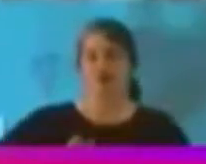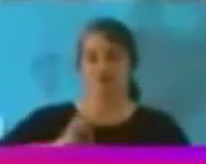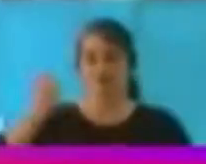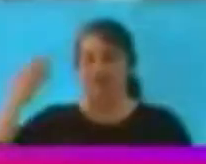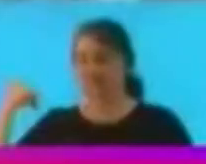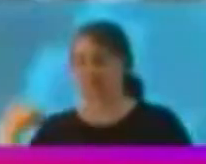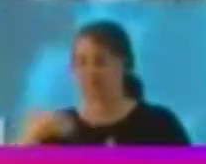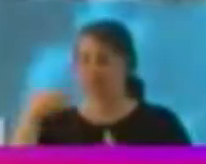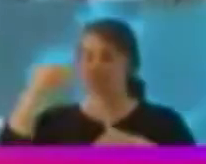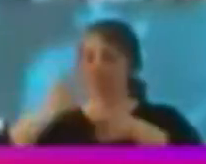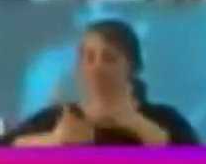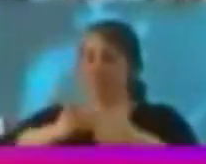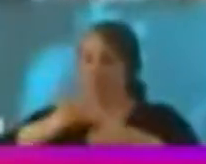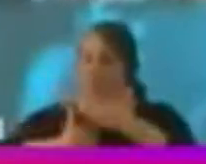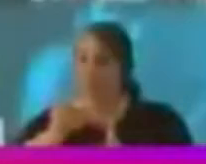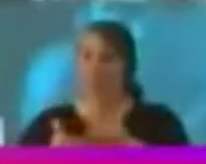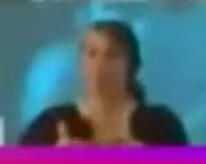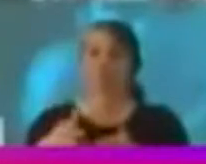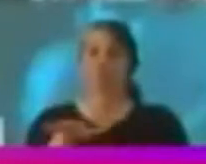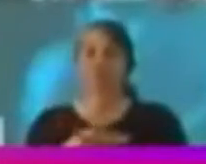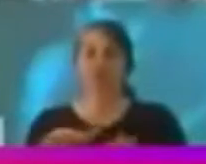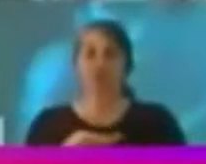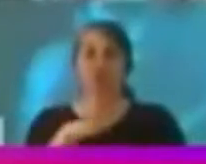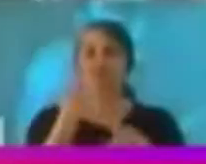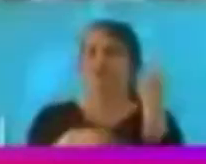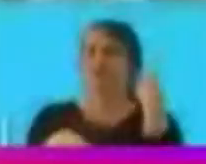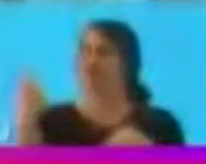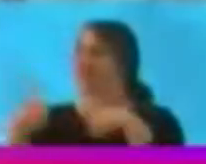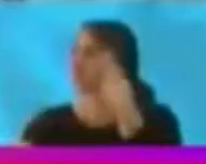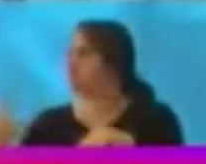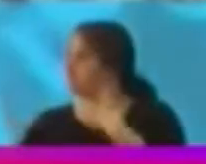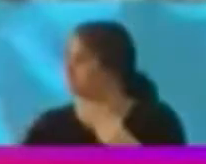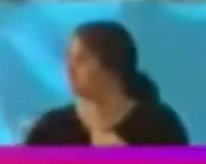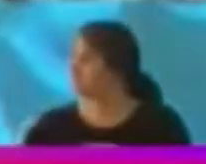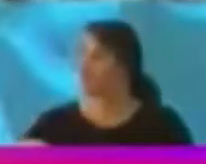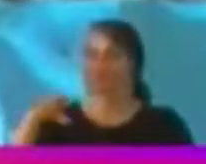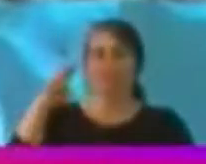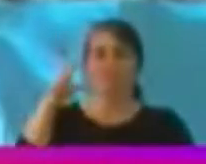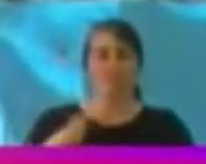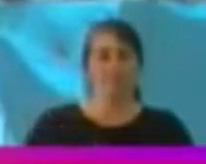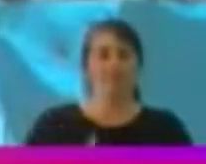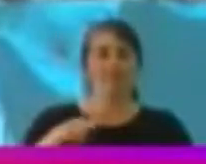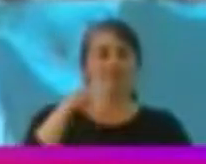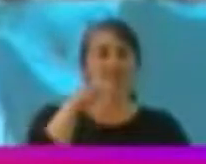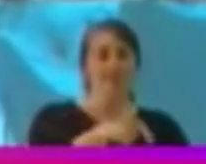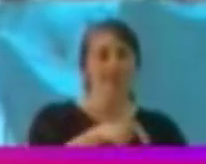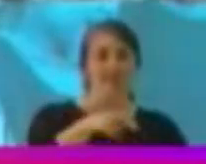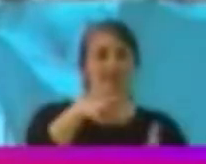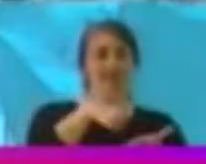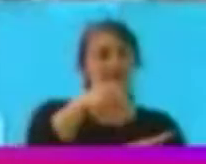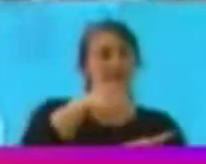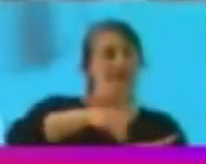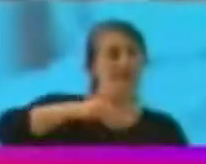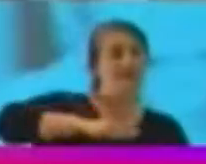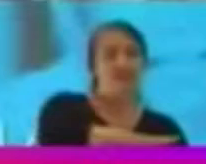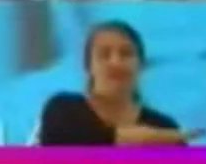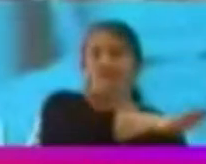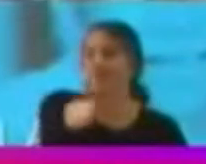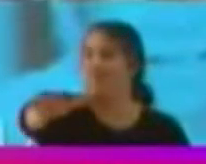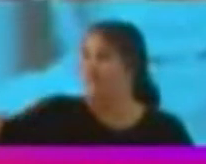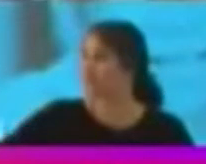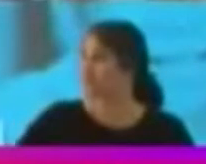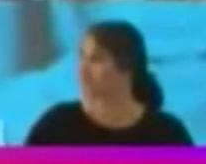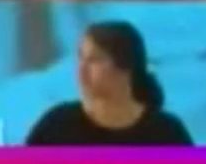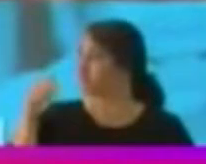fueron sucediendo diferentes instrumentos de planificación, entre ellos el Plan Estratégico Territorial, cuya